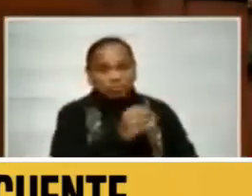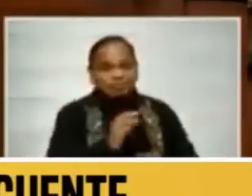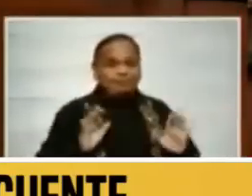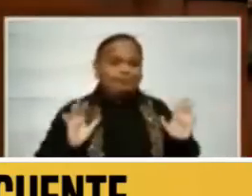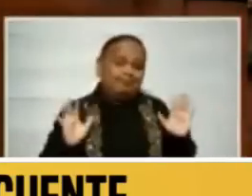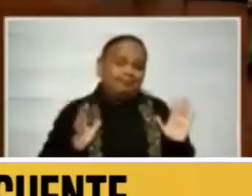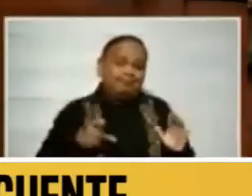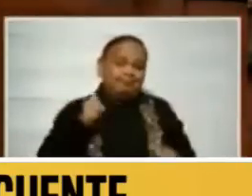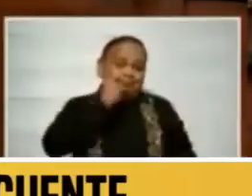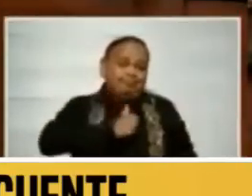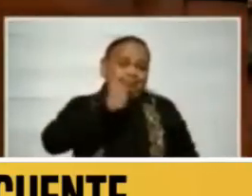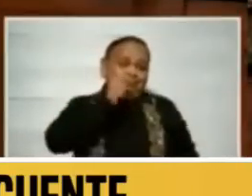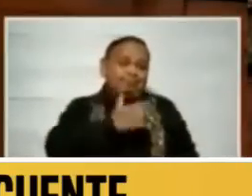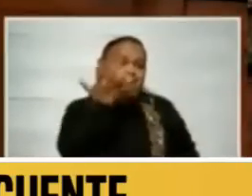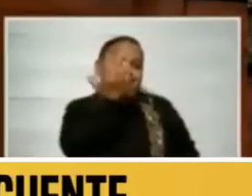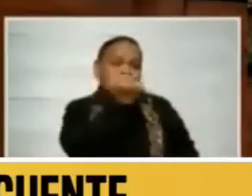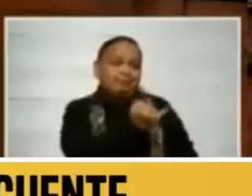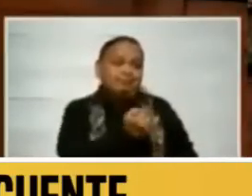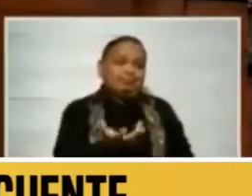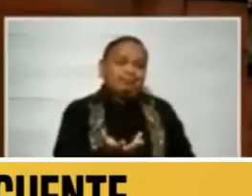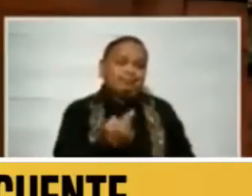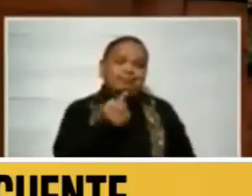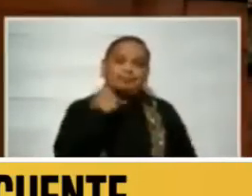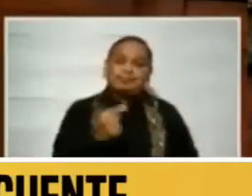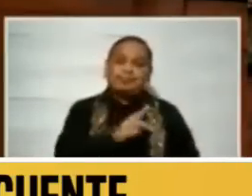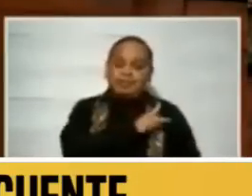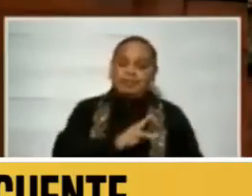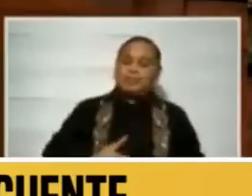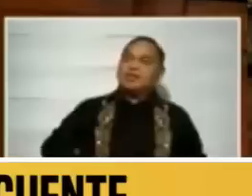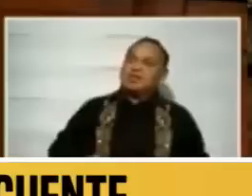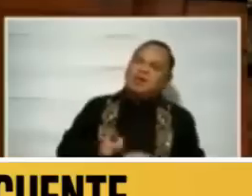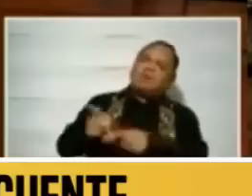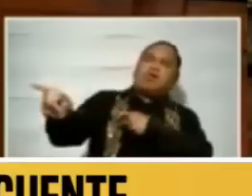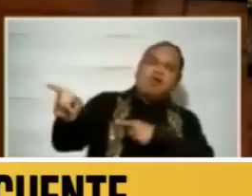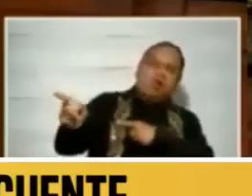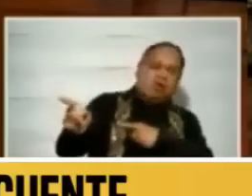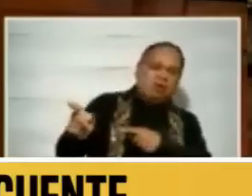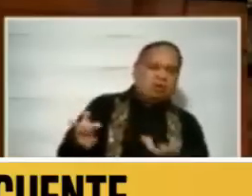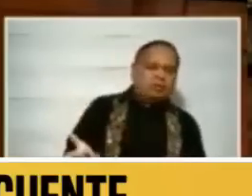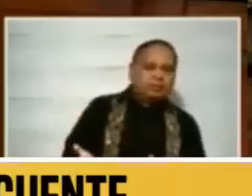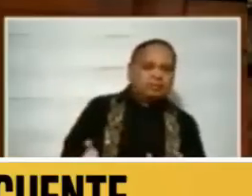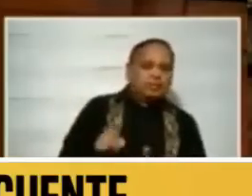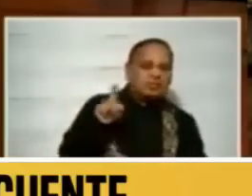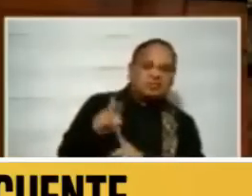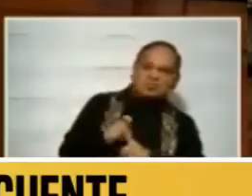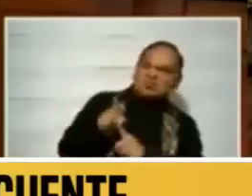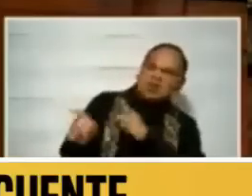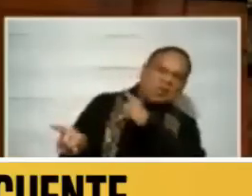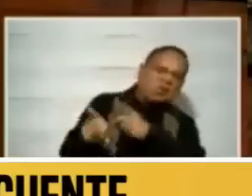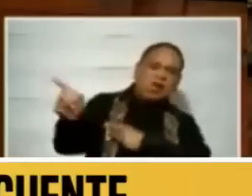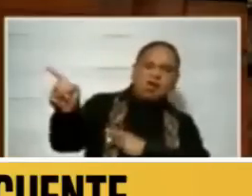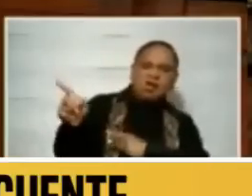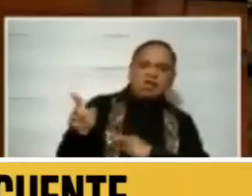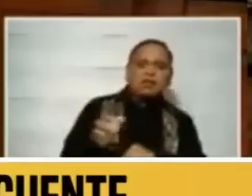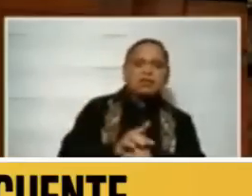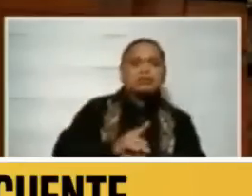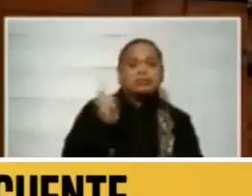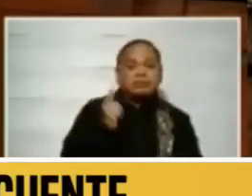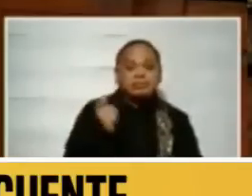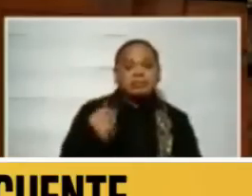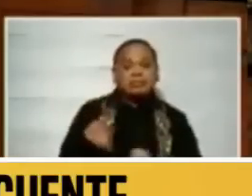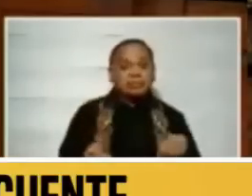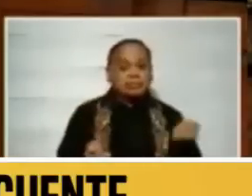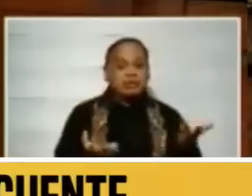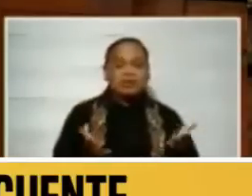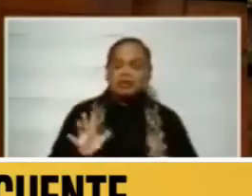así siempre está agrediendo a nuestro presidente, a López Obrador, y haciendo críticas, porque él la toma como